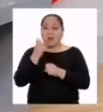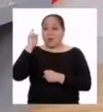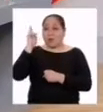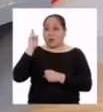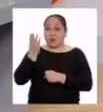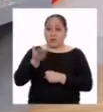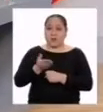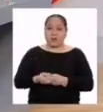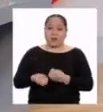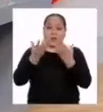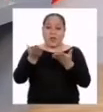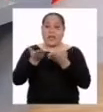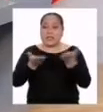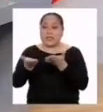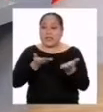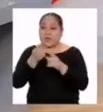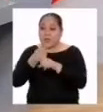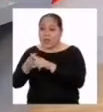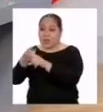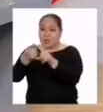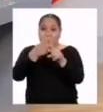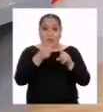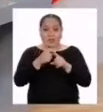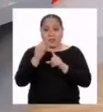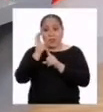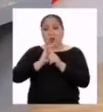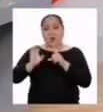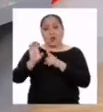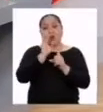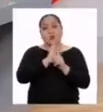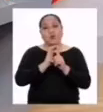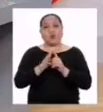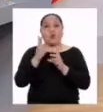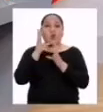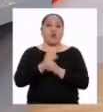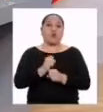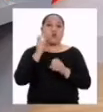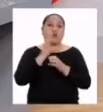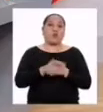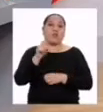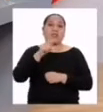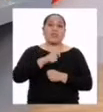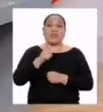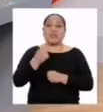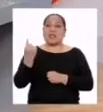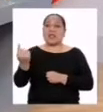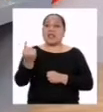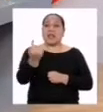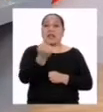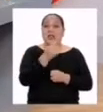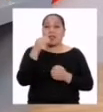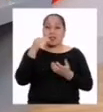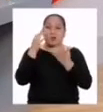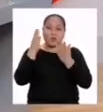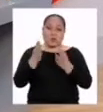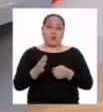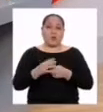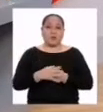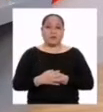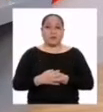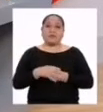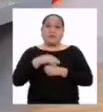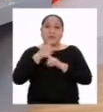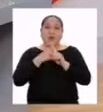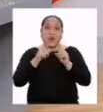docente se puede dar atención a la diversidad de culturas, costumbres y necesidades de cada estudiante.